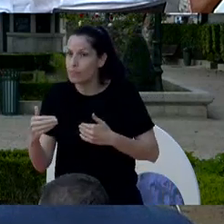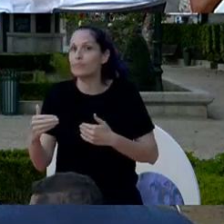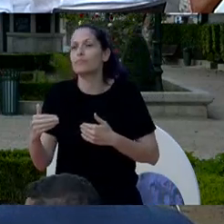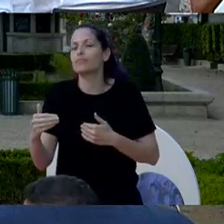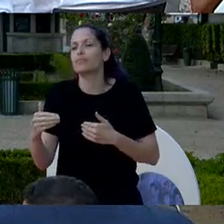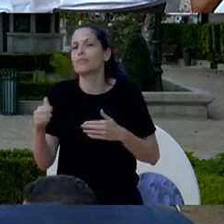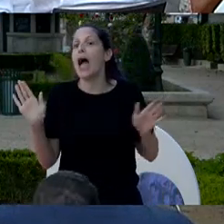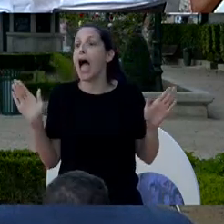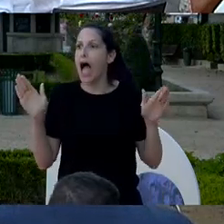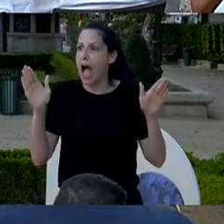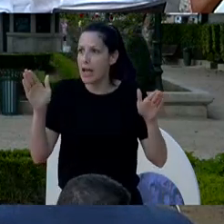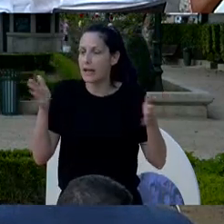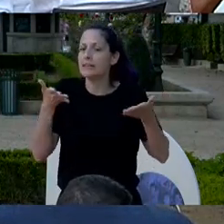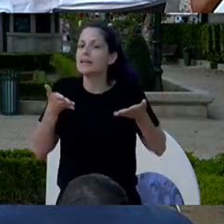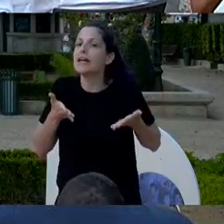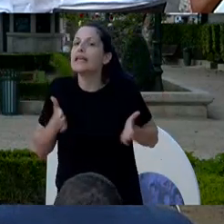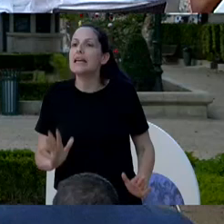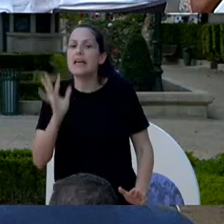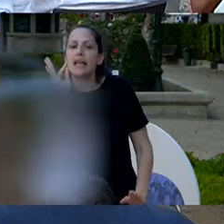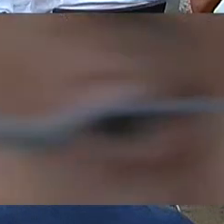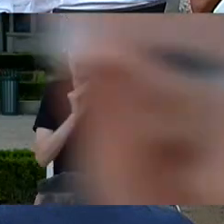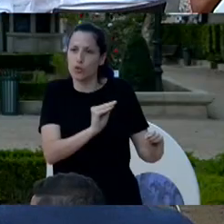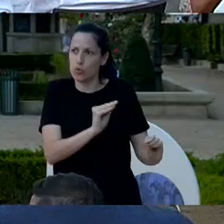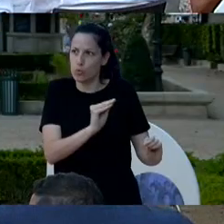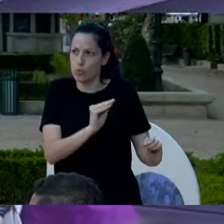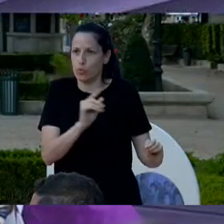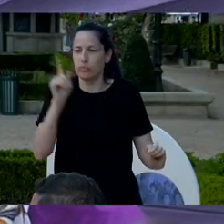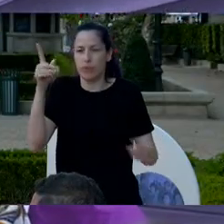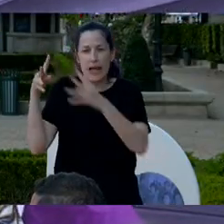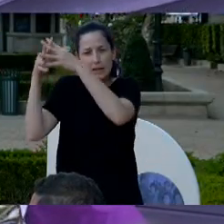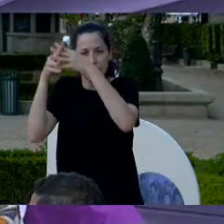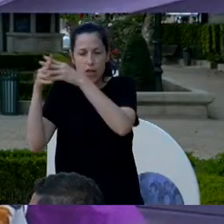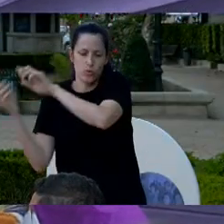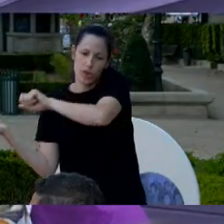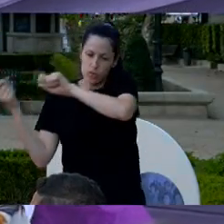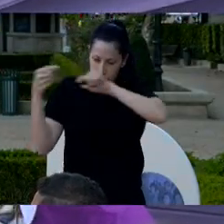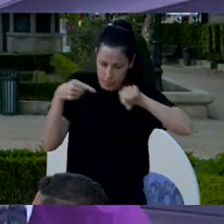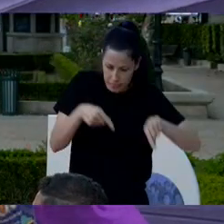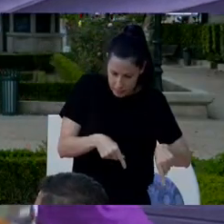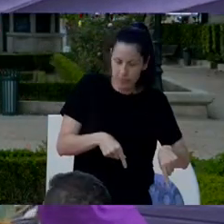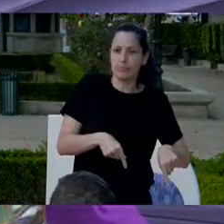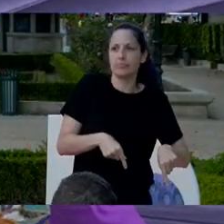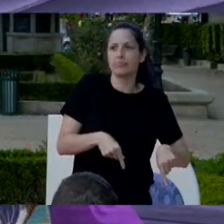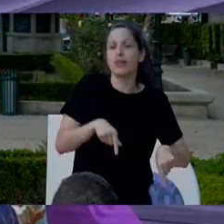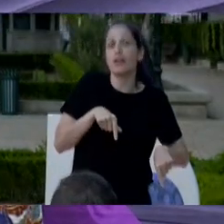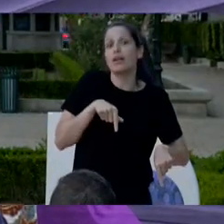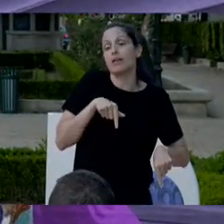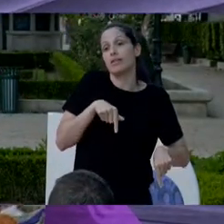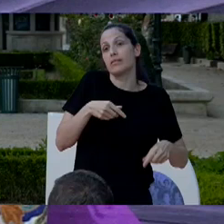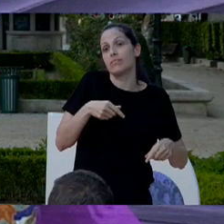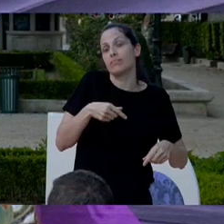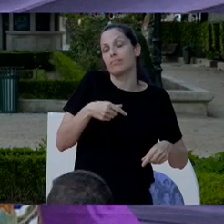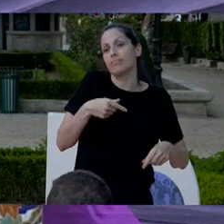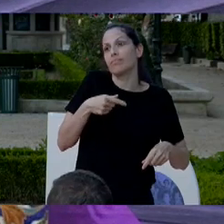filla, Ángeles Leira, que vai a vir desde California, desde La Jolla, California, onde vive, que foi donde